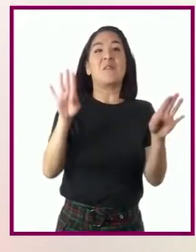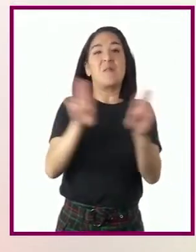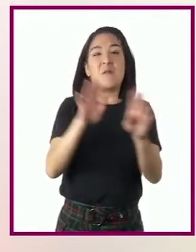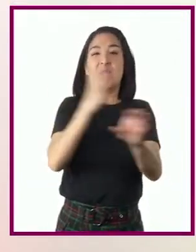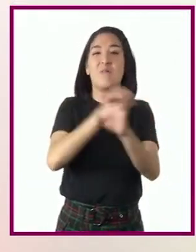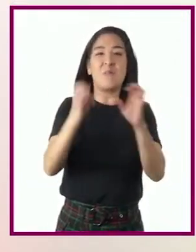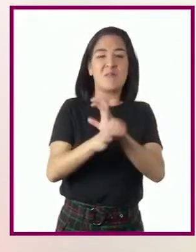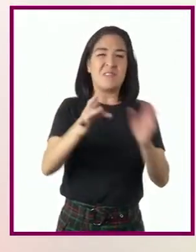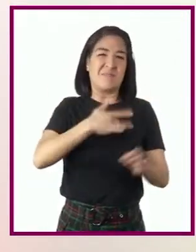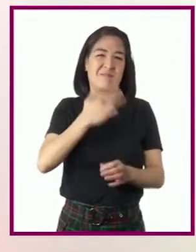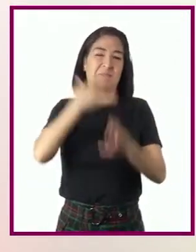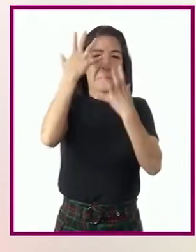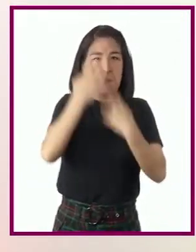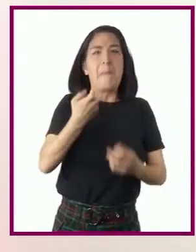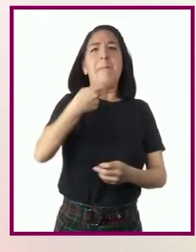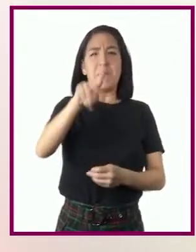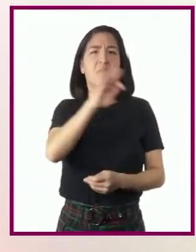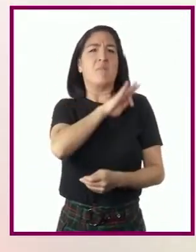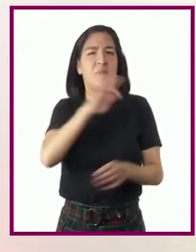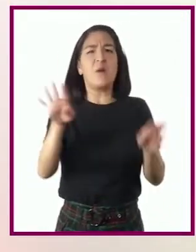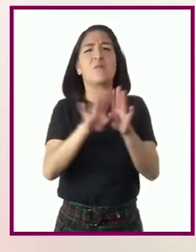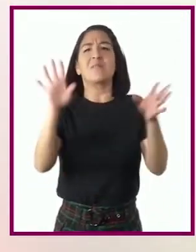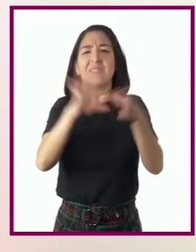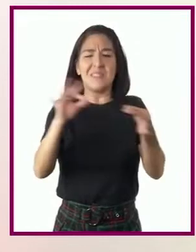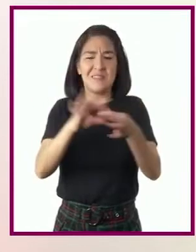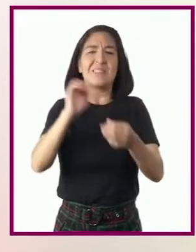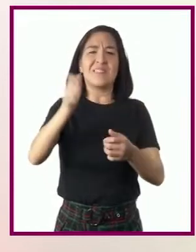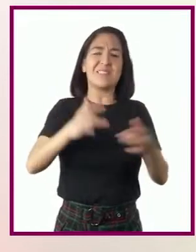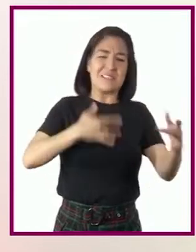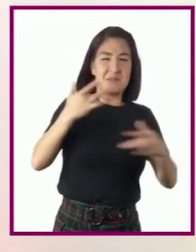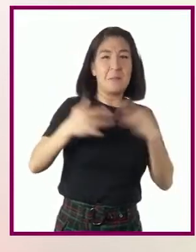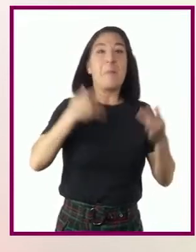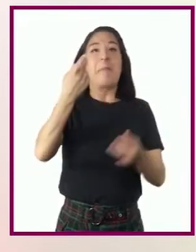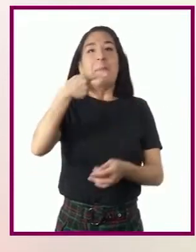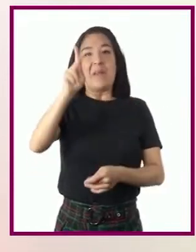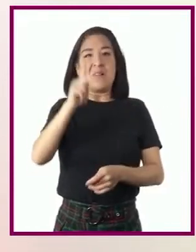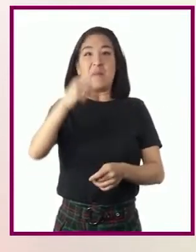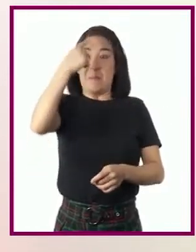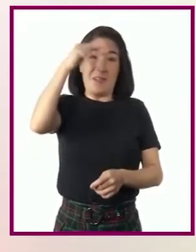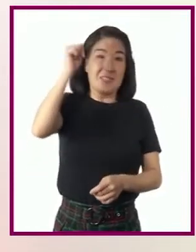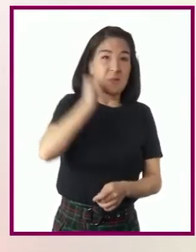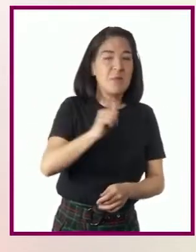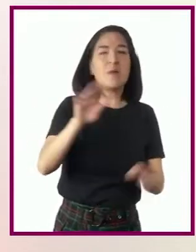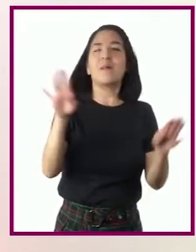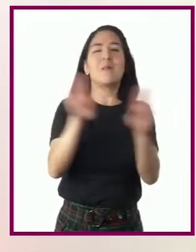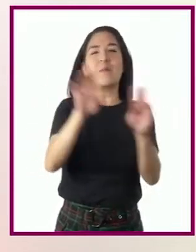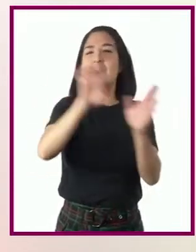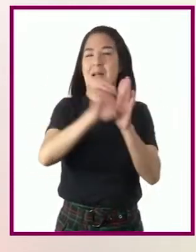qué tan intensa será la emoción y que no dure demasiado el malestar. Es como el sol,